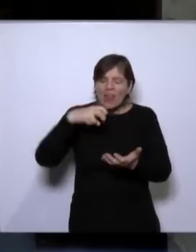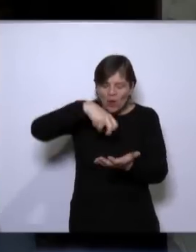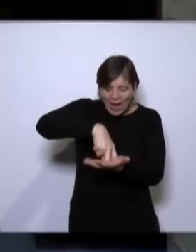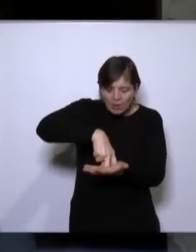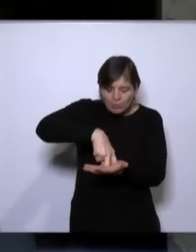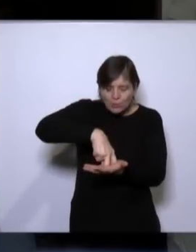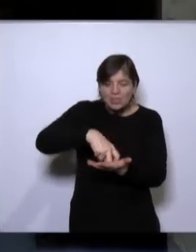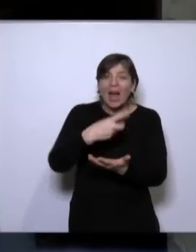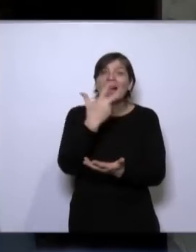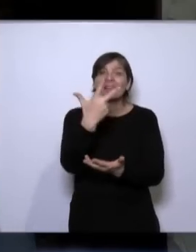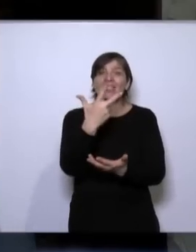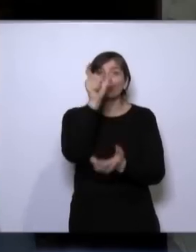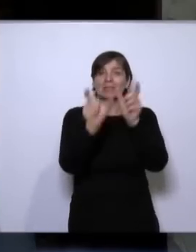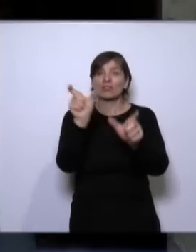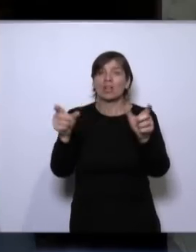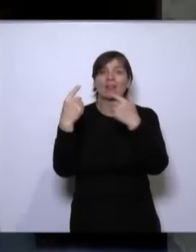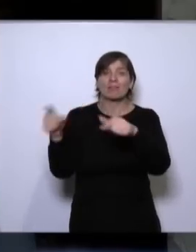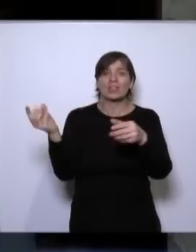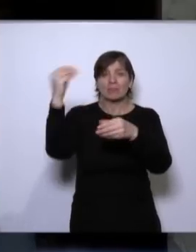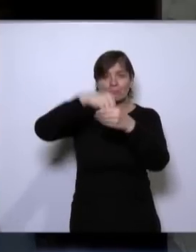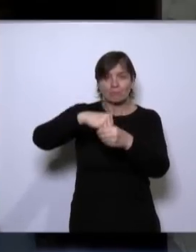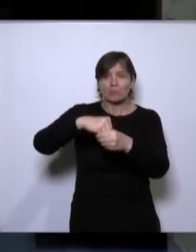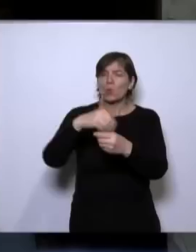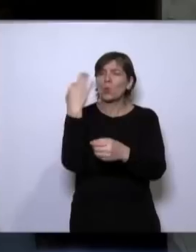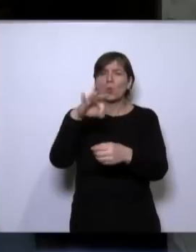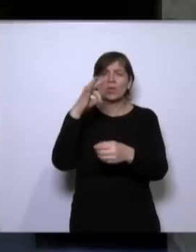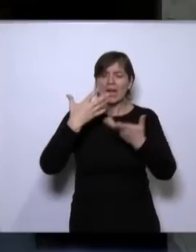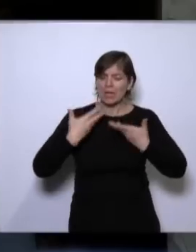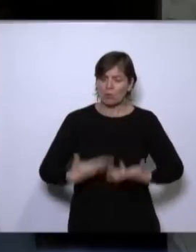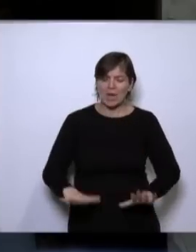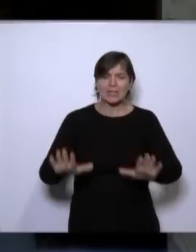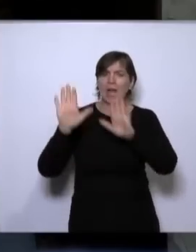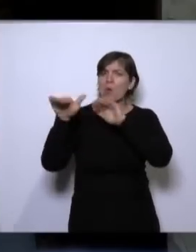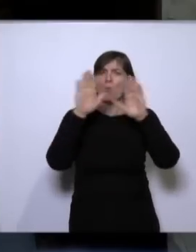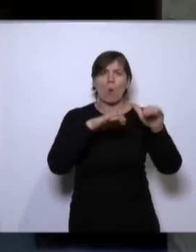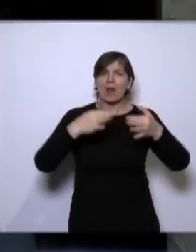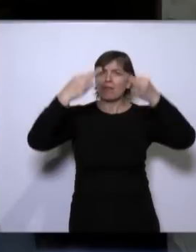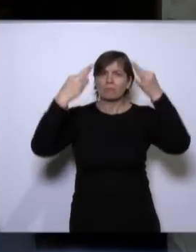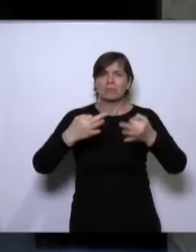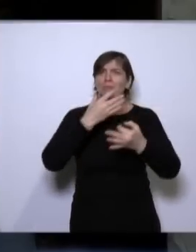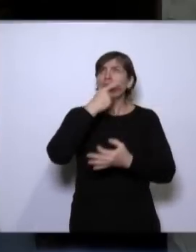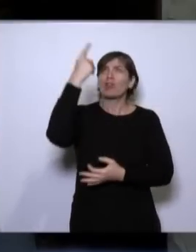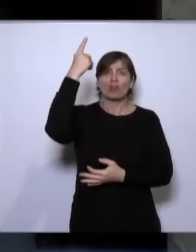adoramos a tres personas distintas de única naturaleza e igual indignidad: